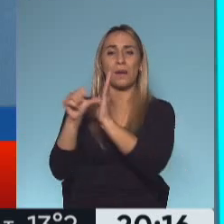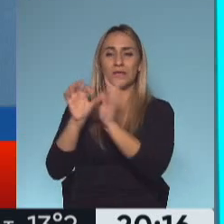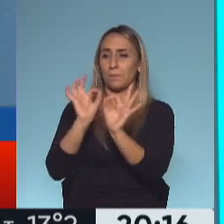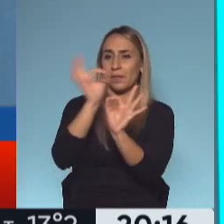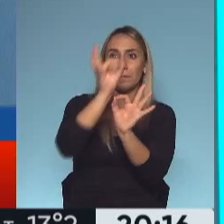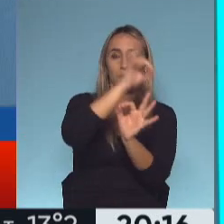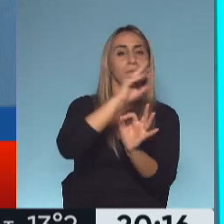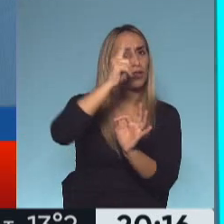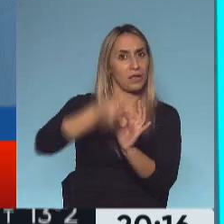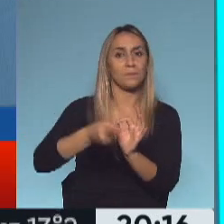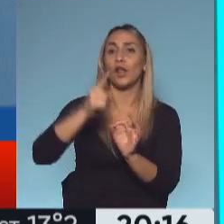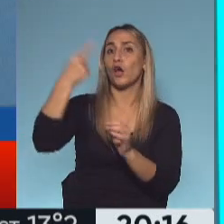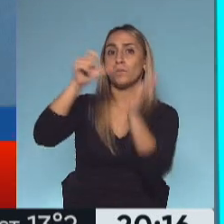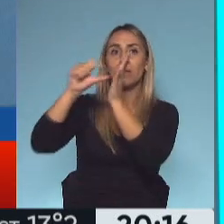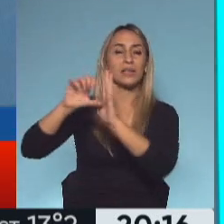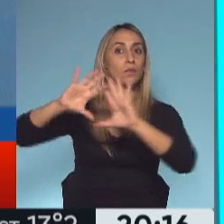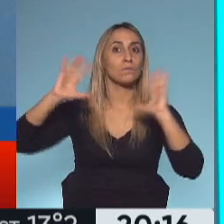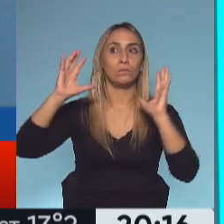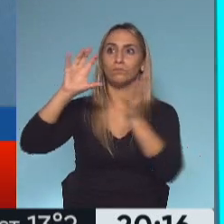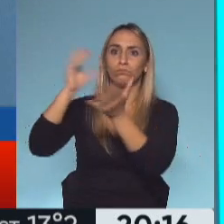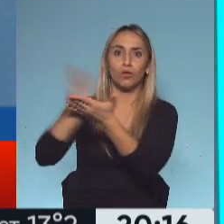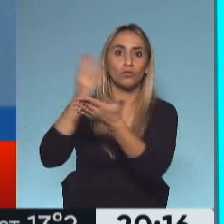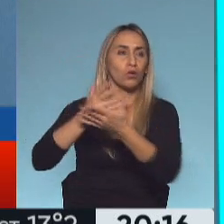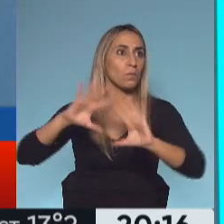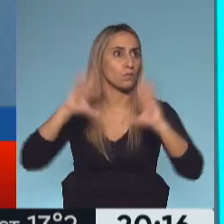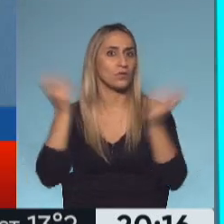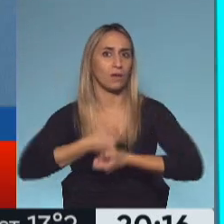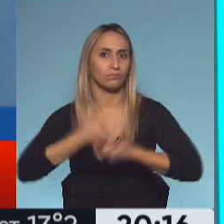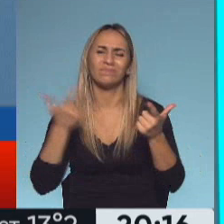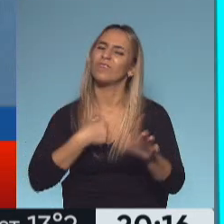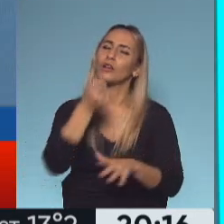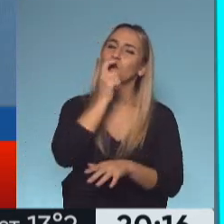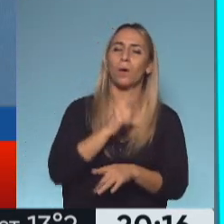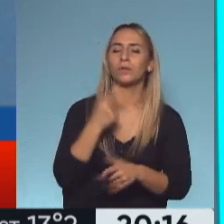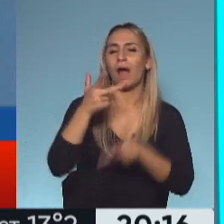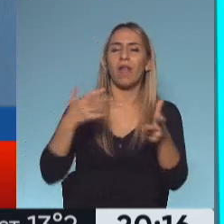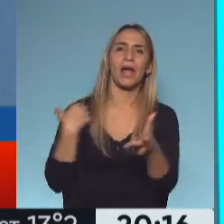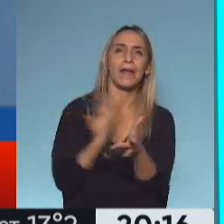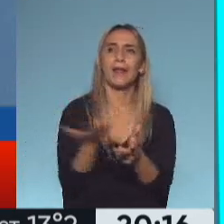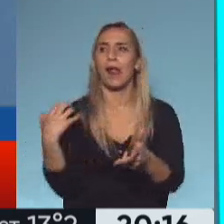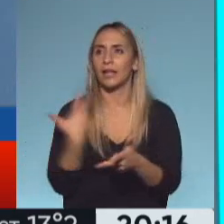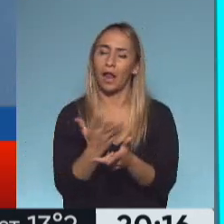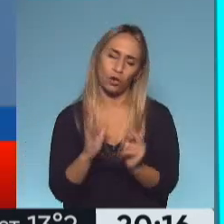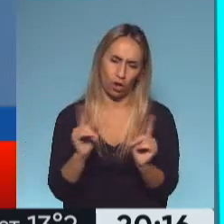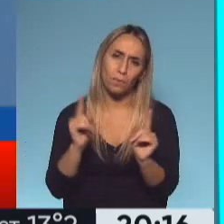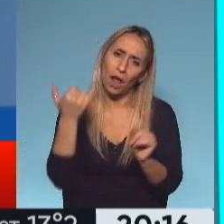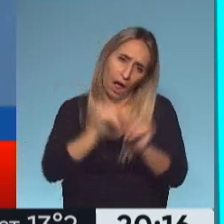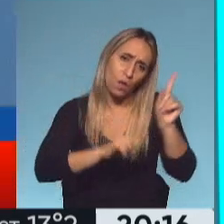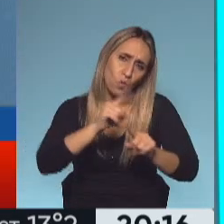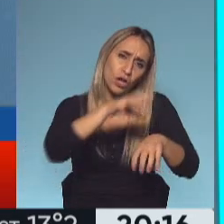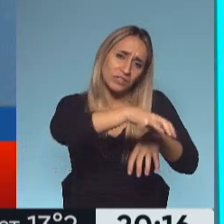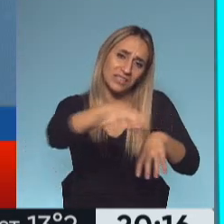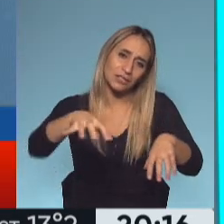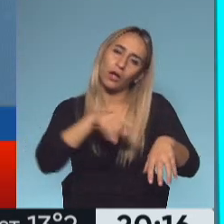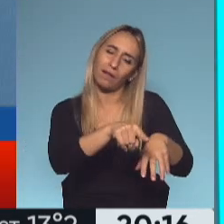grandes centros de producción mundial. Nuevamente, no me gusta generalizar. Hay sectores que, por supuesto, han tenido comportamientos que uno puede tildar